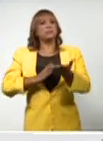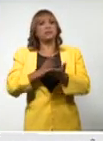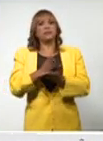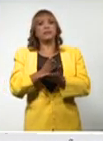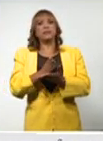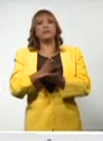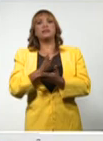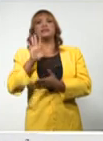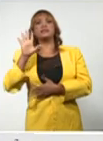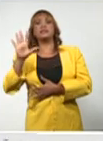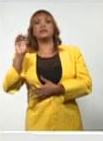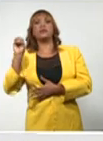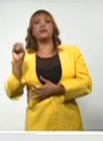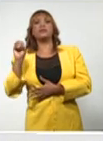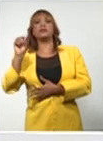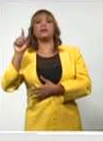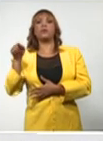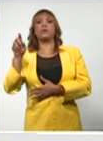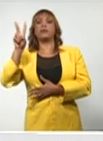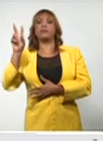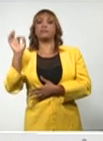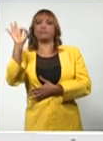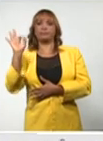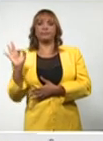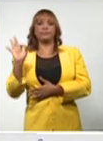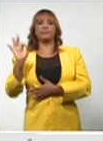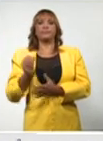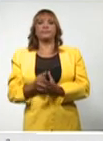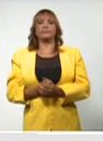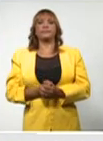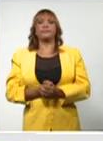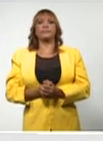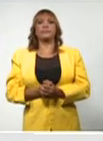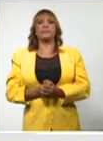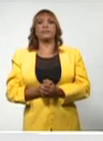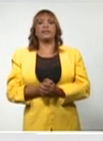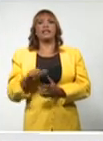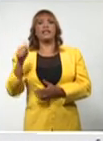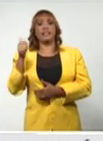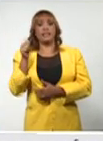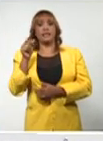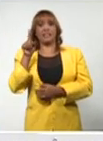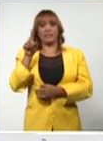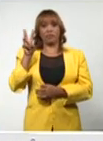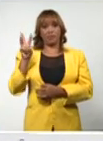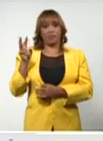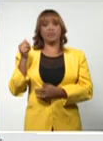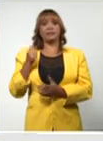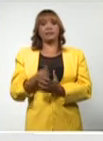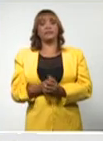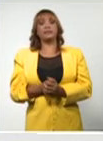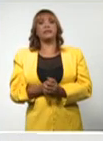el 50,2%. 10 de los 13 fueron